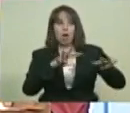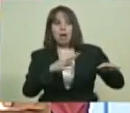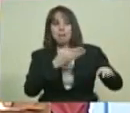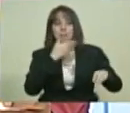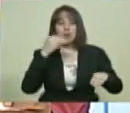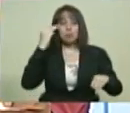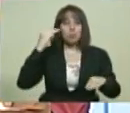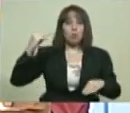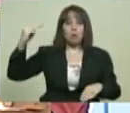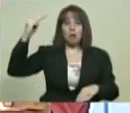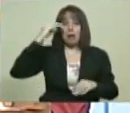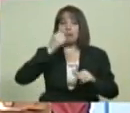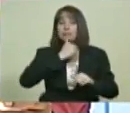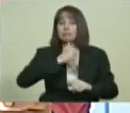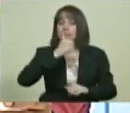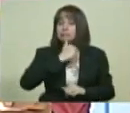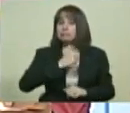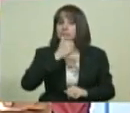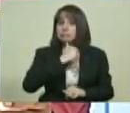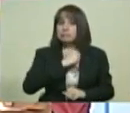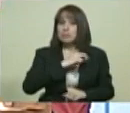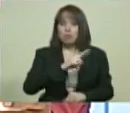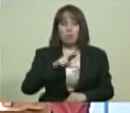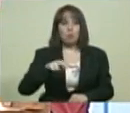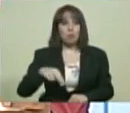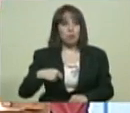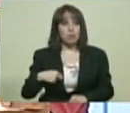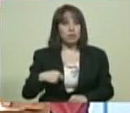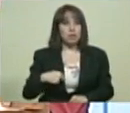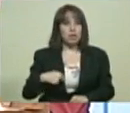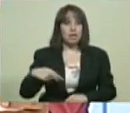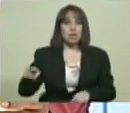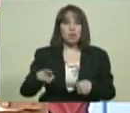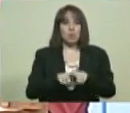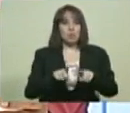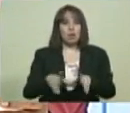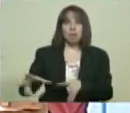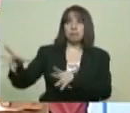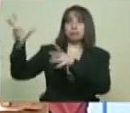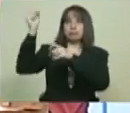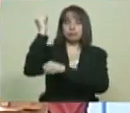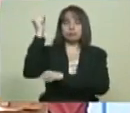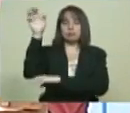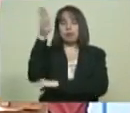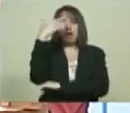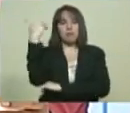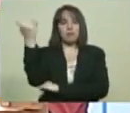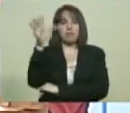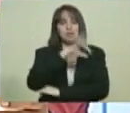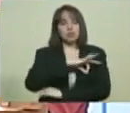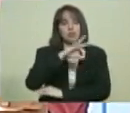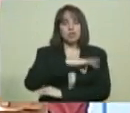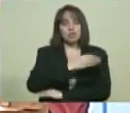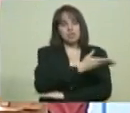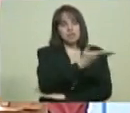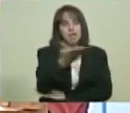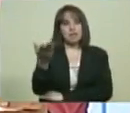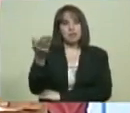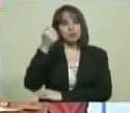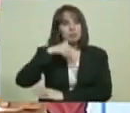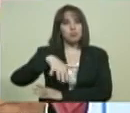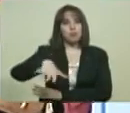de su resistencia. Nuestras son las banderas socialistas de su pueblo. Manuel